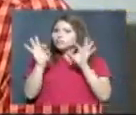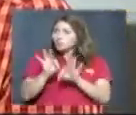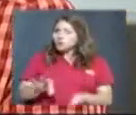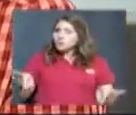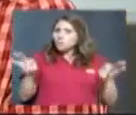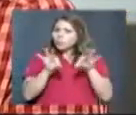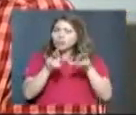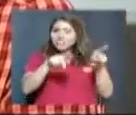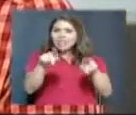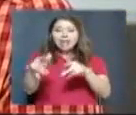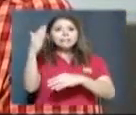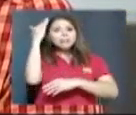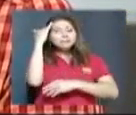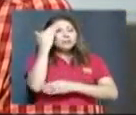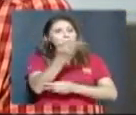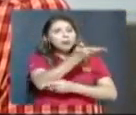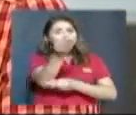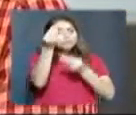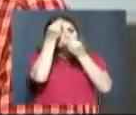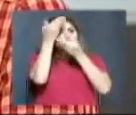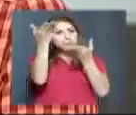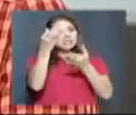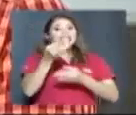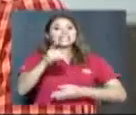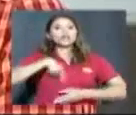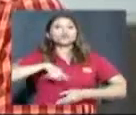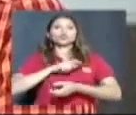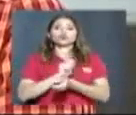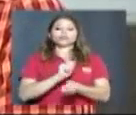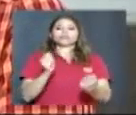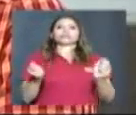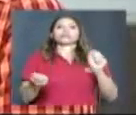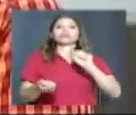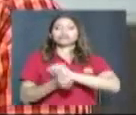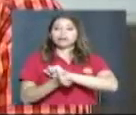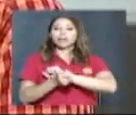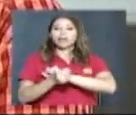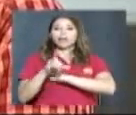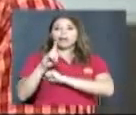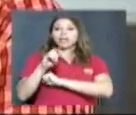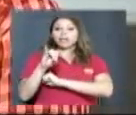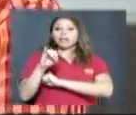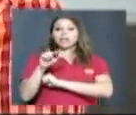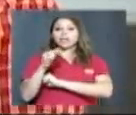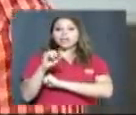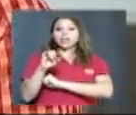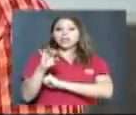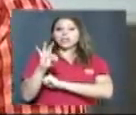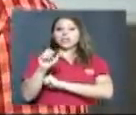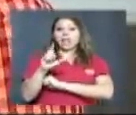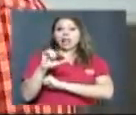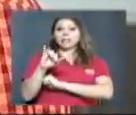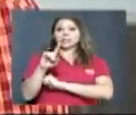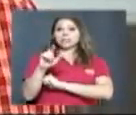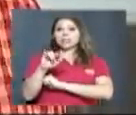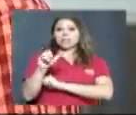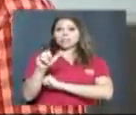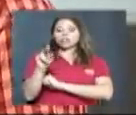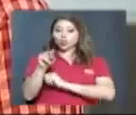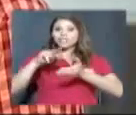de eso, de que la digitalización... a partir de la multiplexación, va a permitir la ampliación de